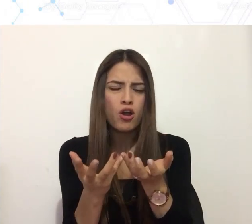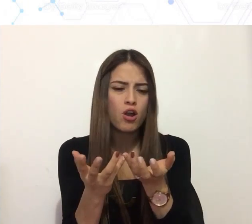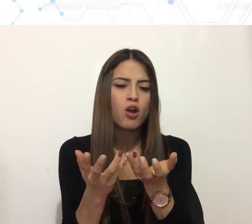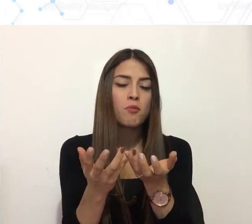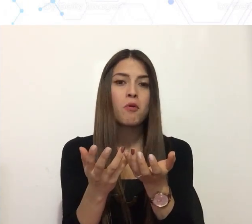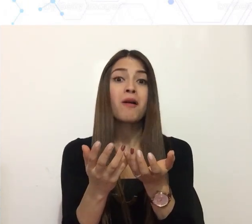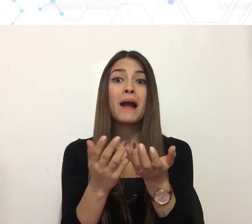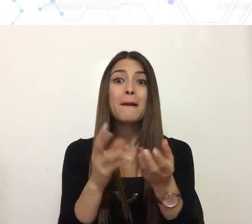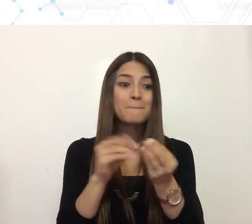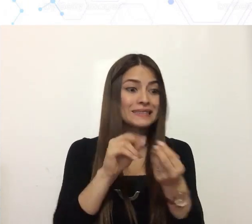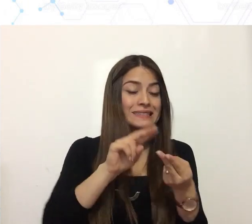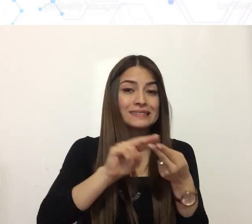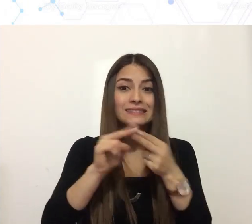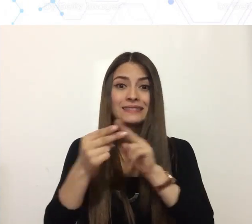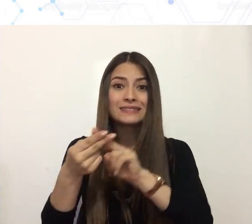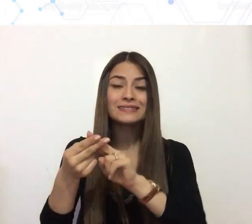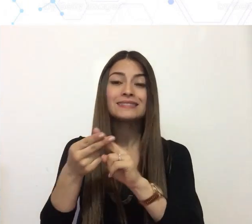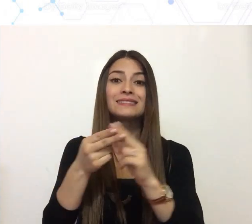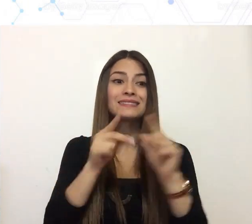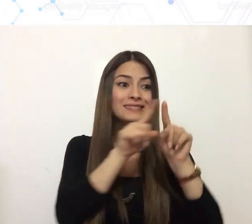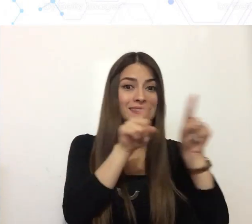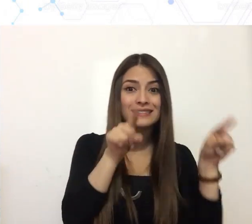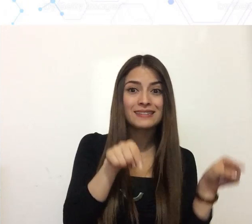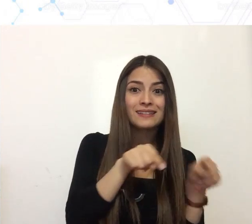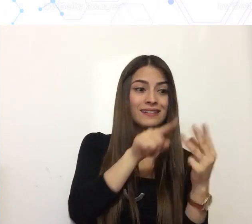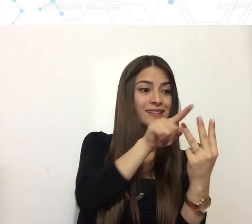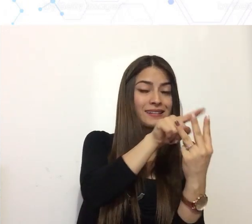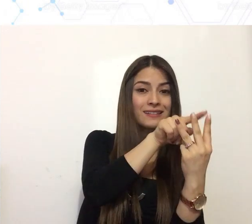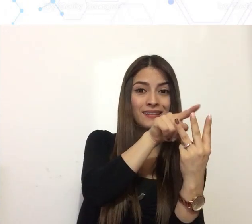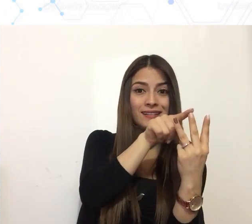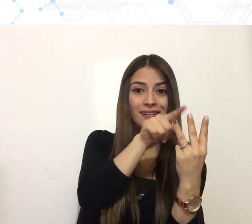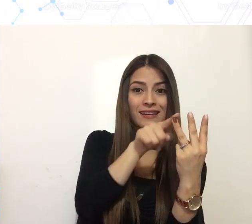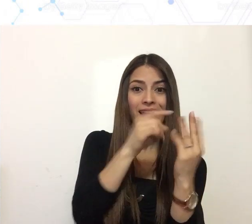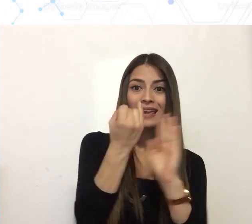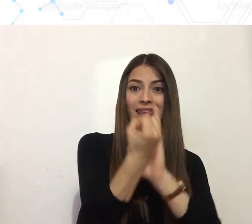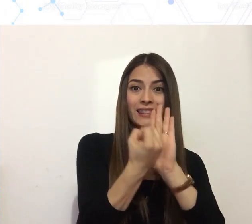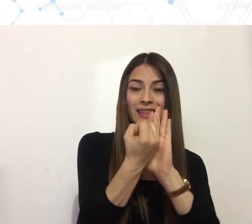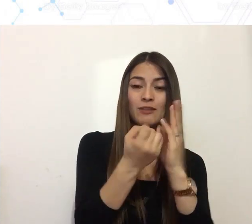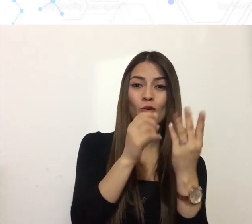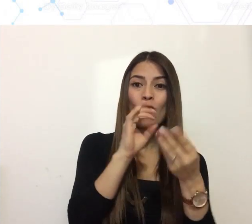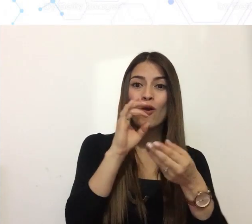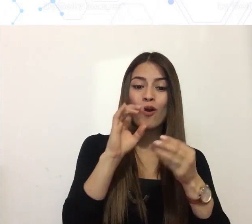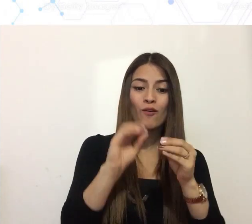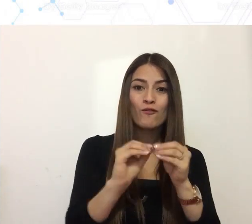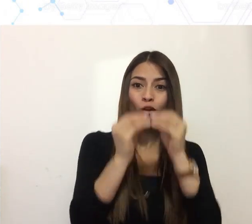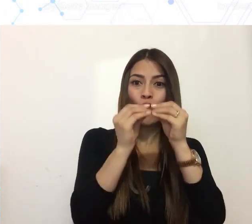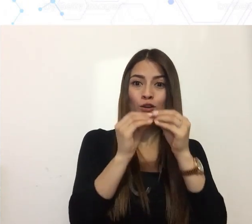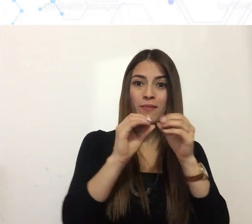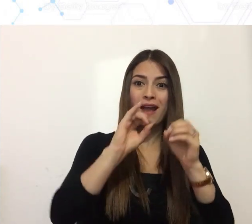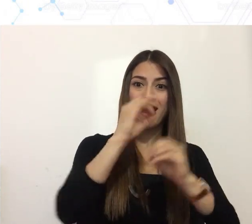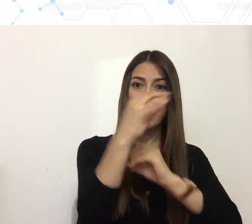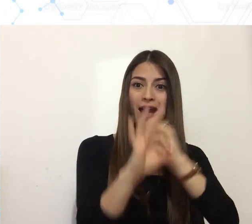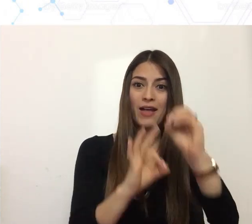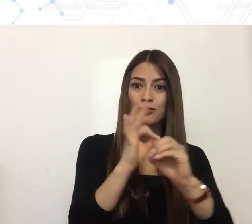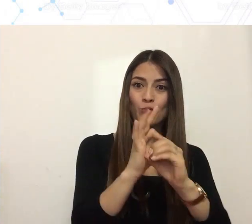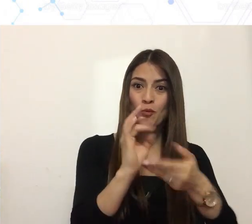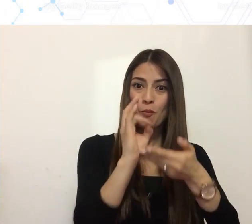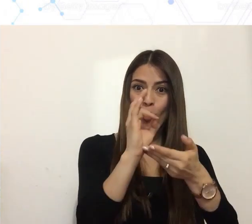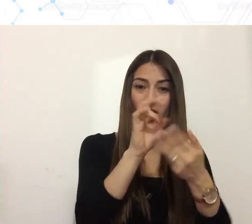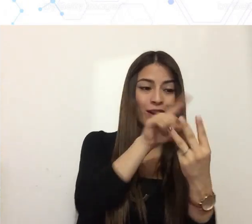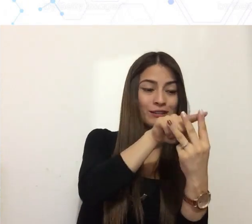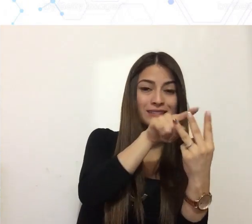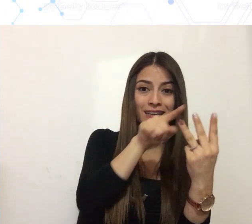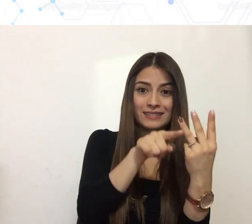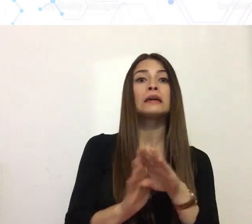pudiera trabajar estos modelos que encontramos acá, el modelo de Thomson, el modelo de Rutherford y el modelo de Bohr. Es